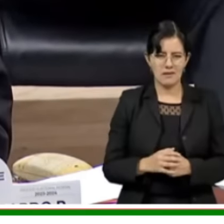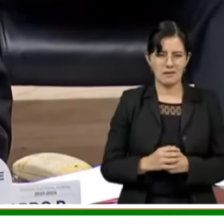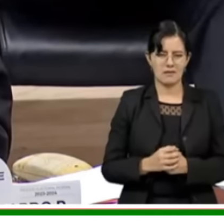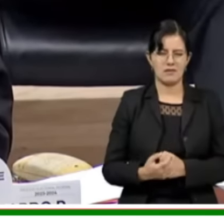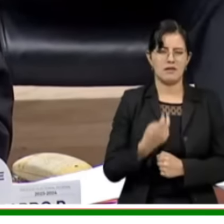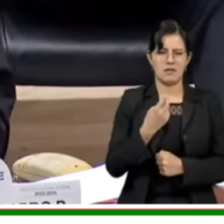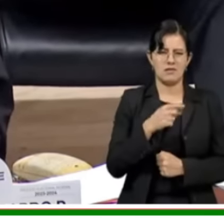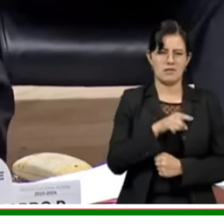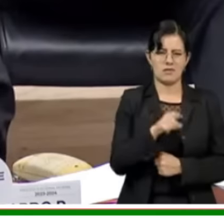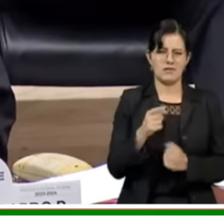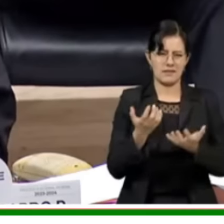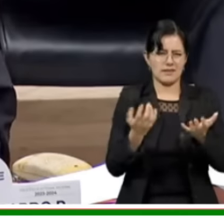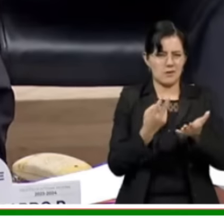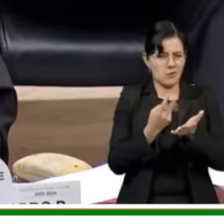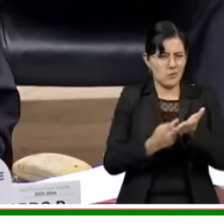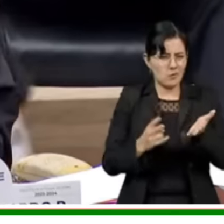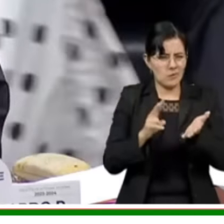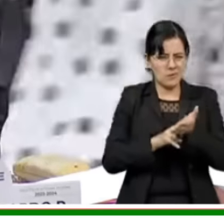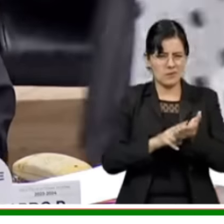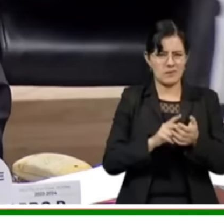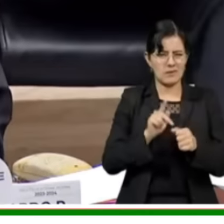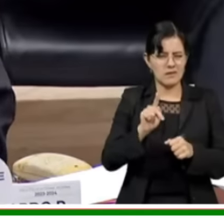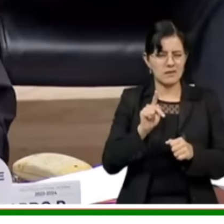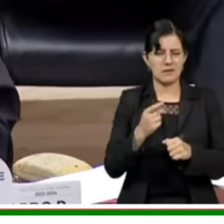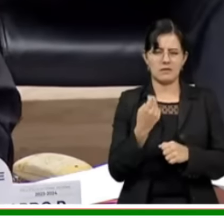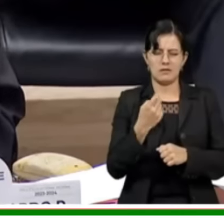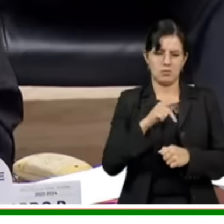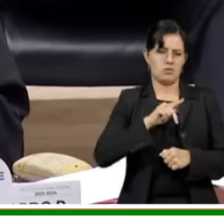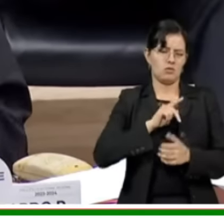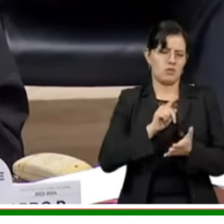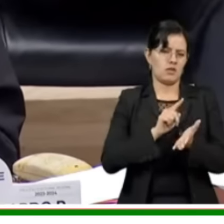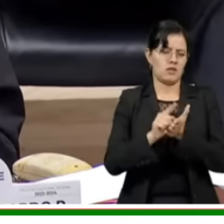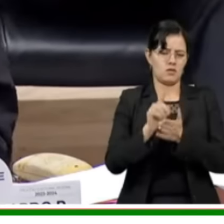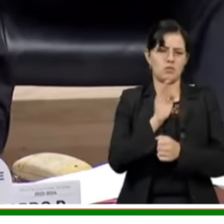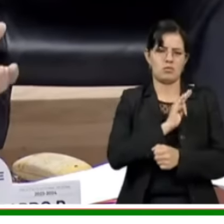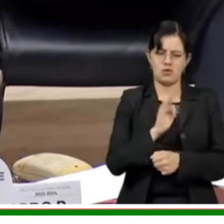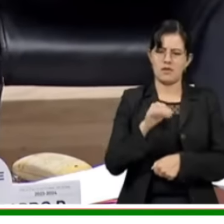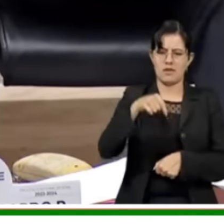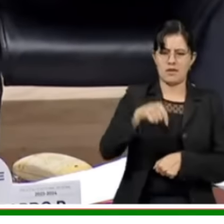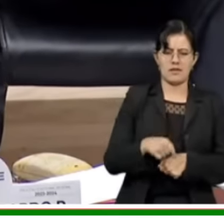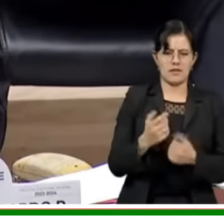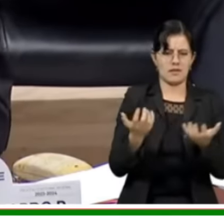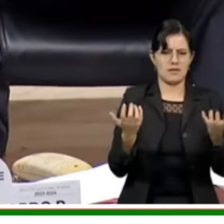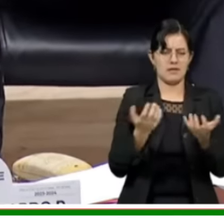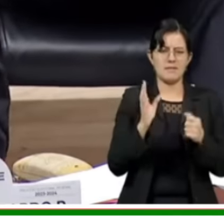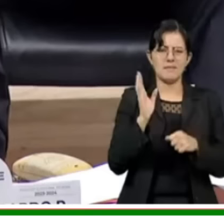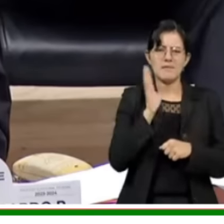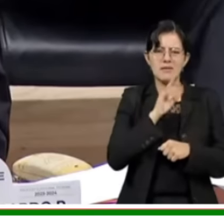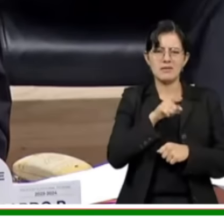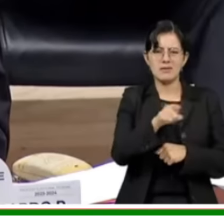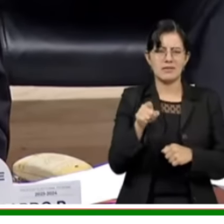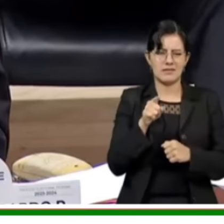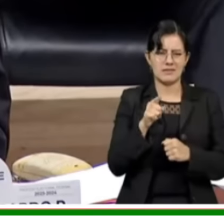rasero eso no cambia nuestro derecho a seguir reclamando en este espacio lo que consideramos incorrecto